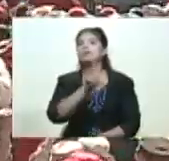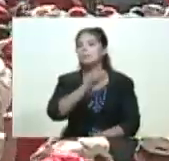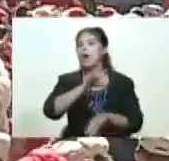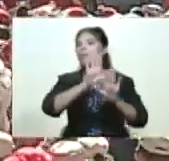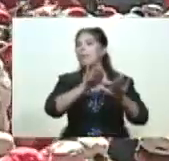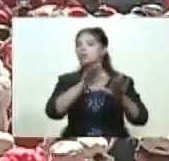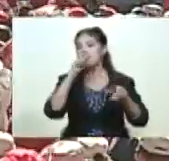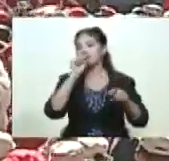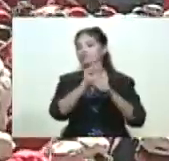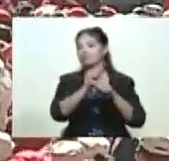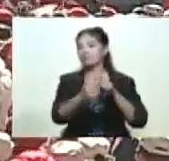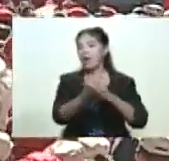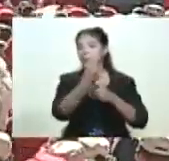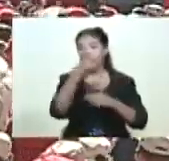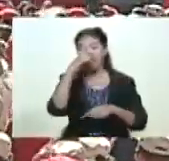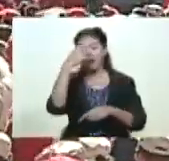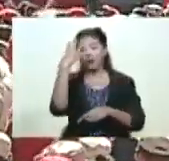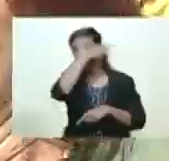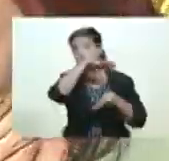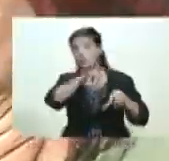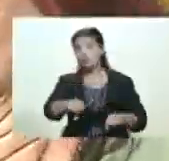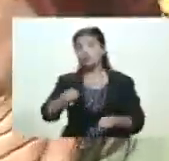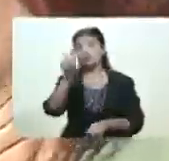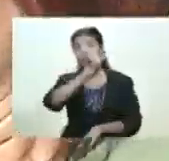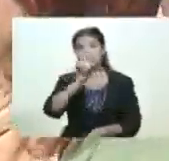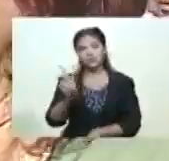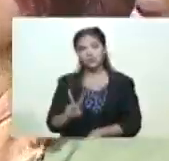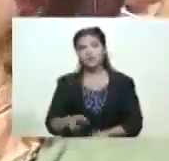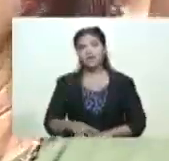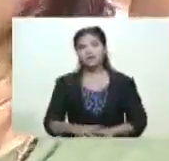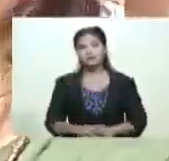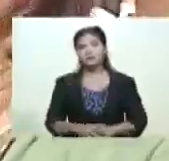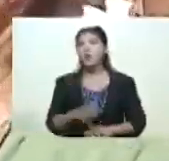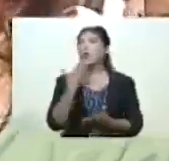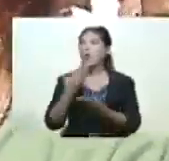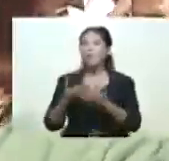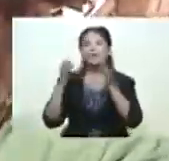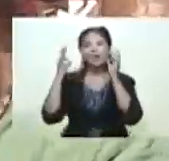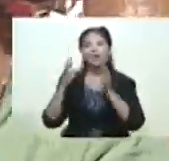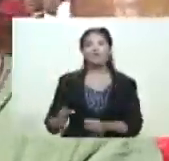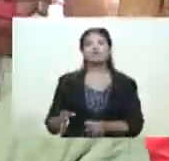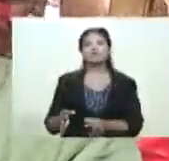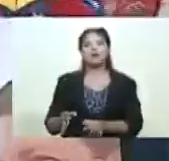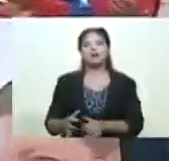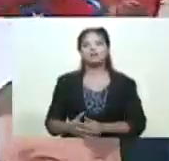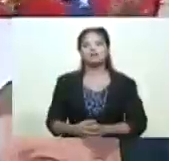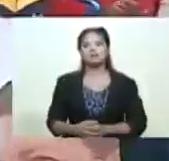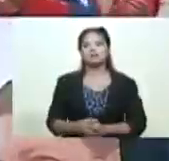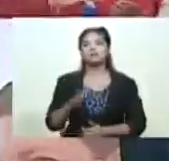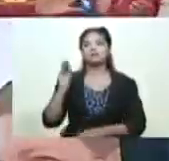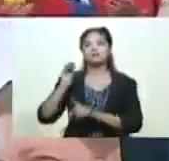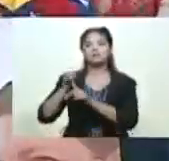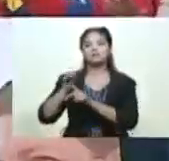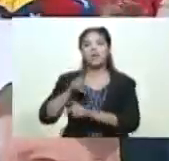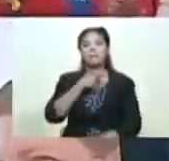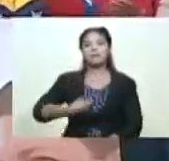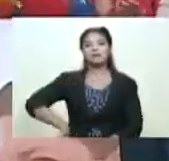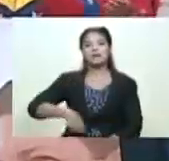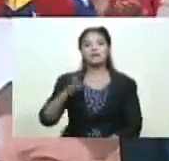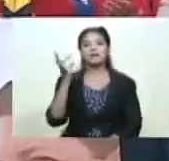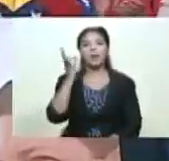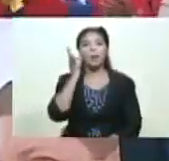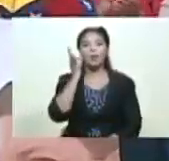la amenaza de Donald Trump contra la paz de la República. Lo pido oficialmente, presidenta de la Asamblea